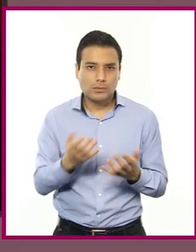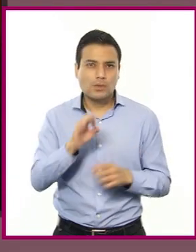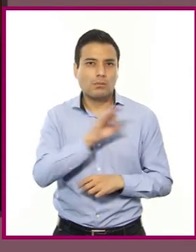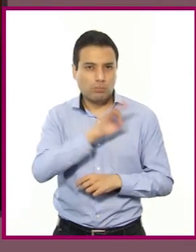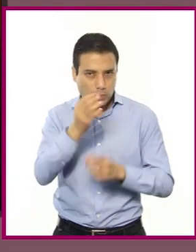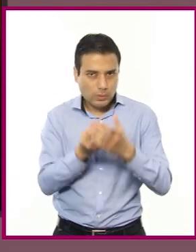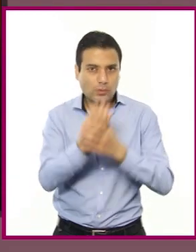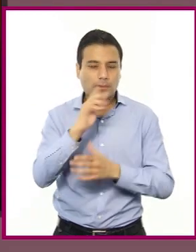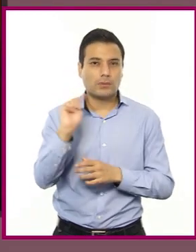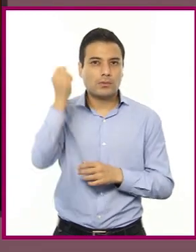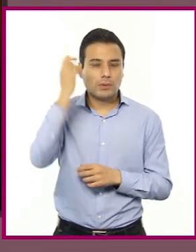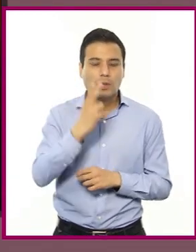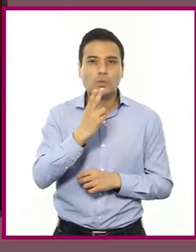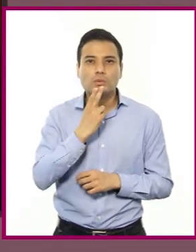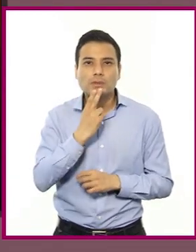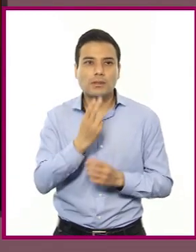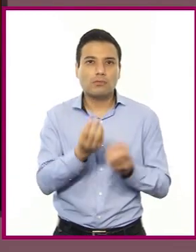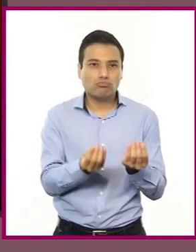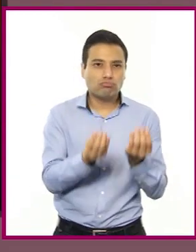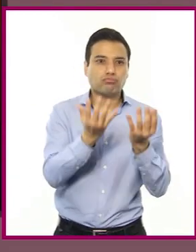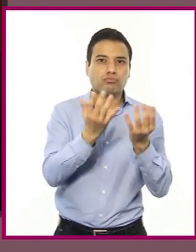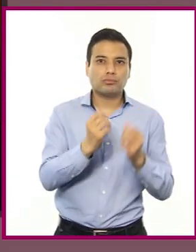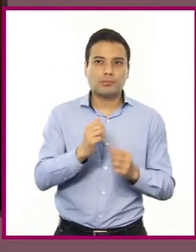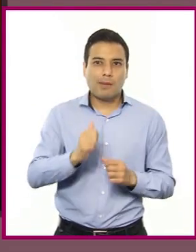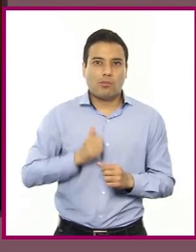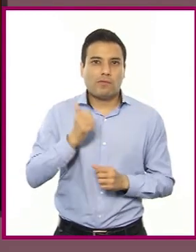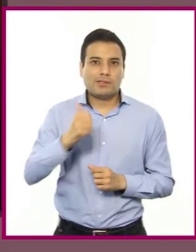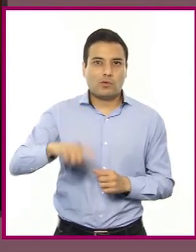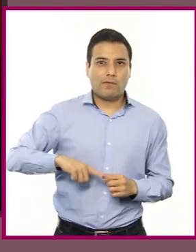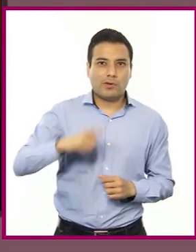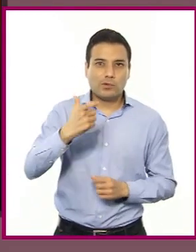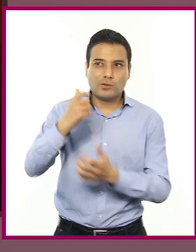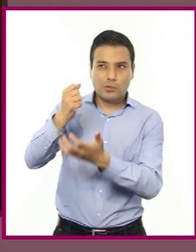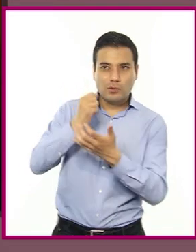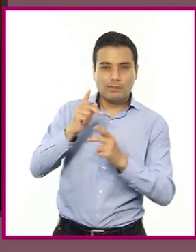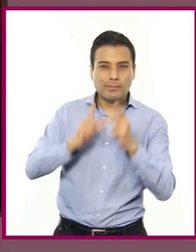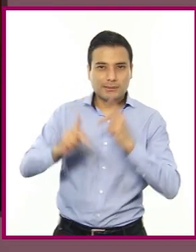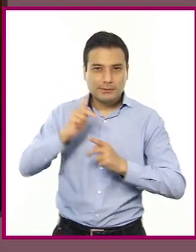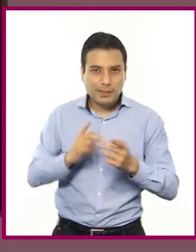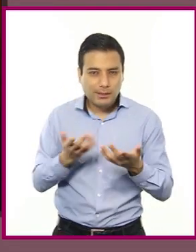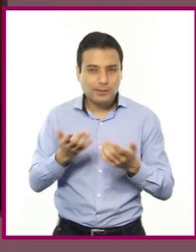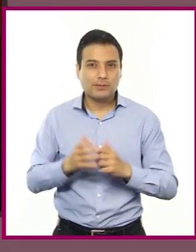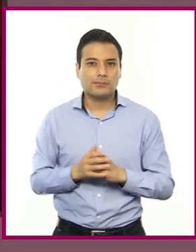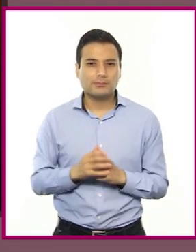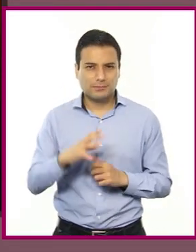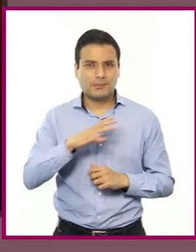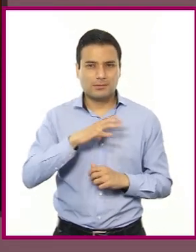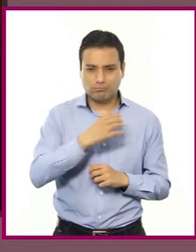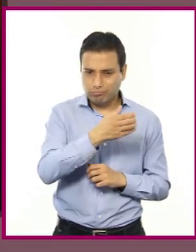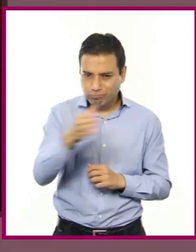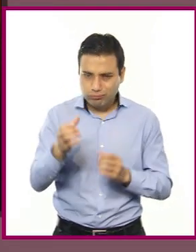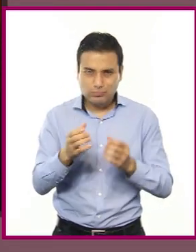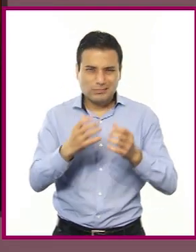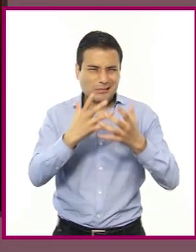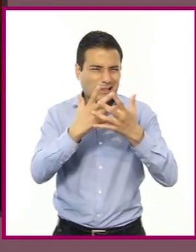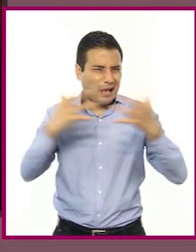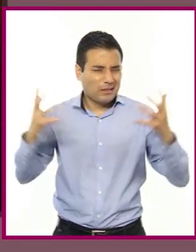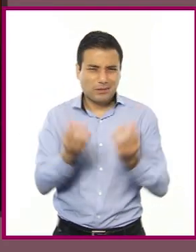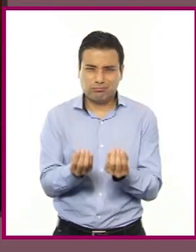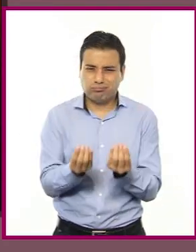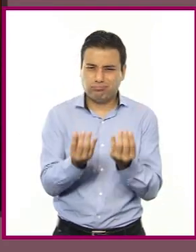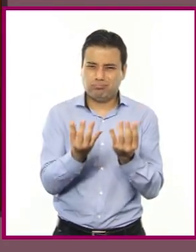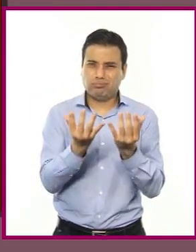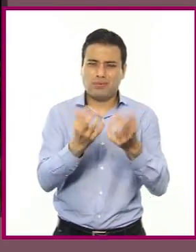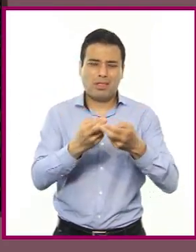nuevas tecnologías, aprovechar el crédito que se está otorgando y que tienen parcelas suficientemente grandes para